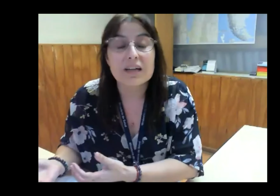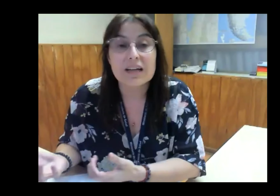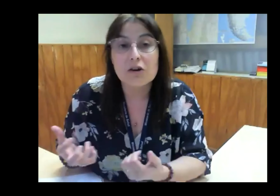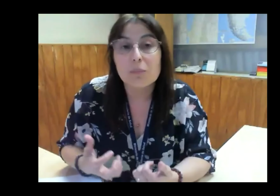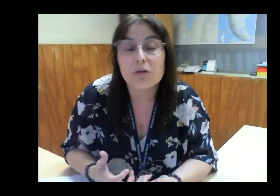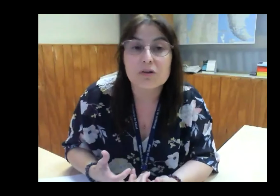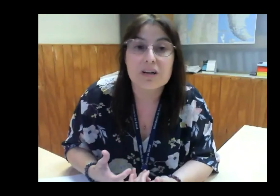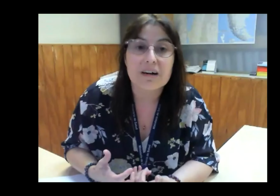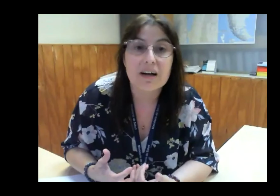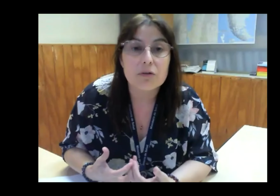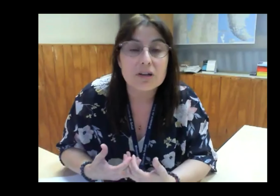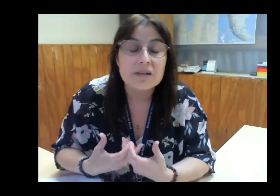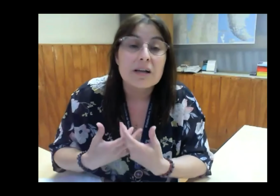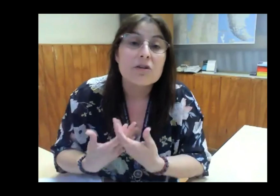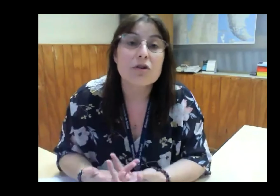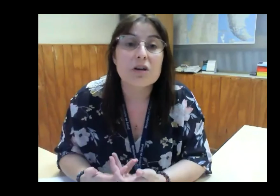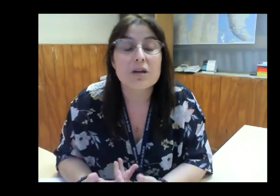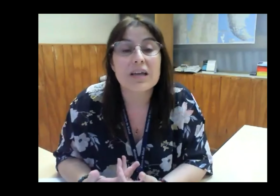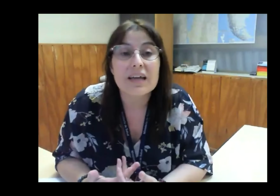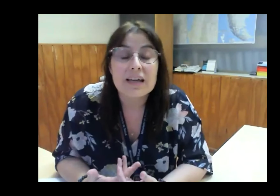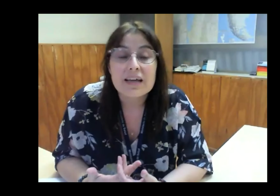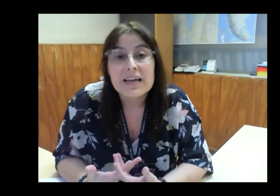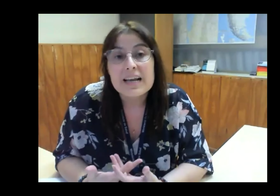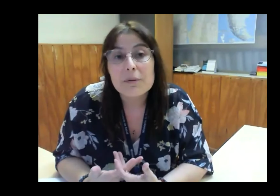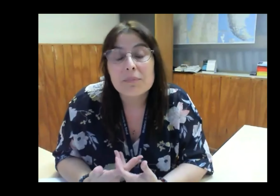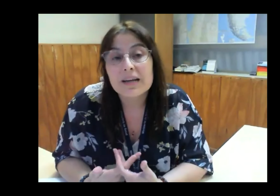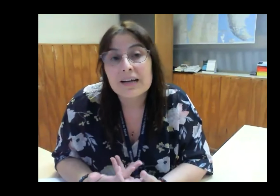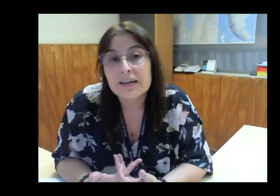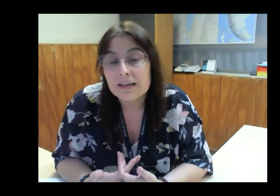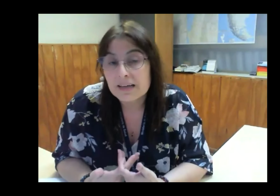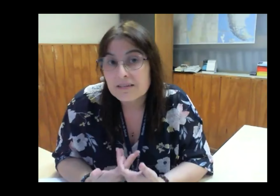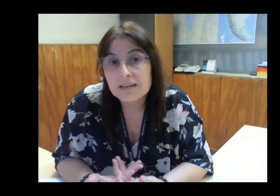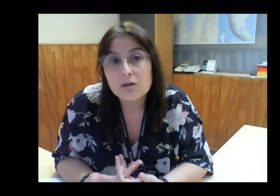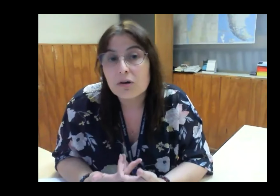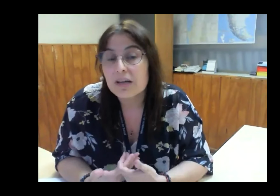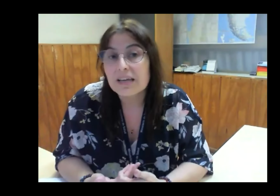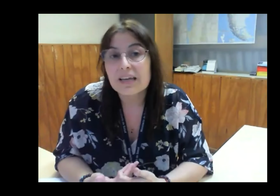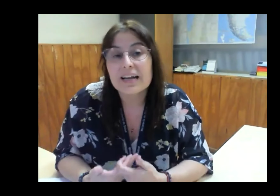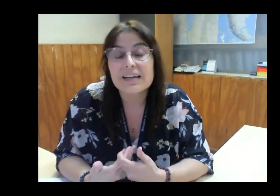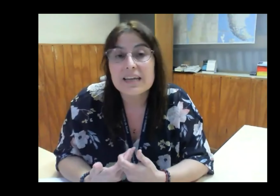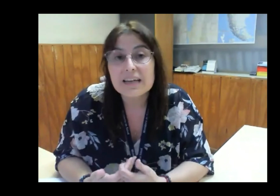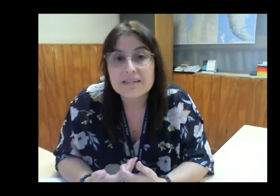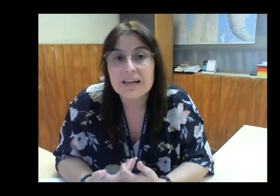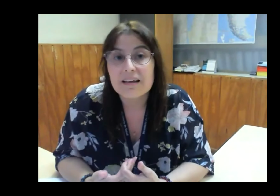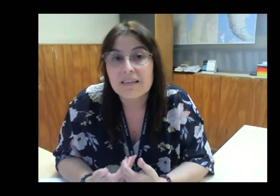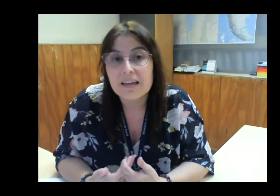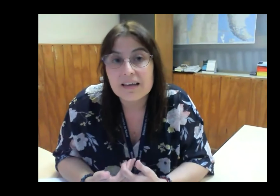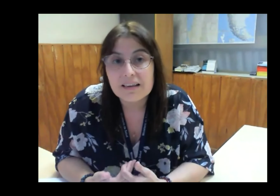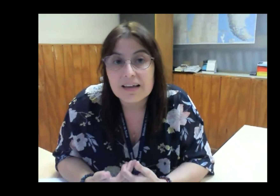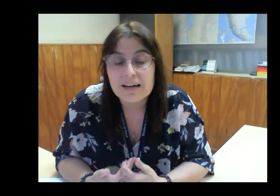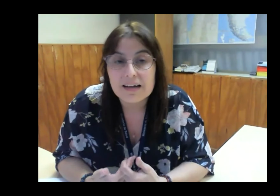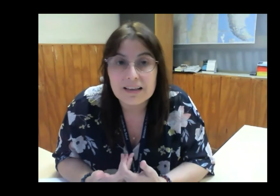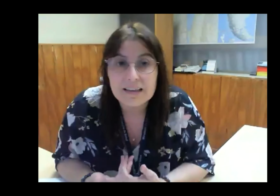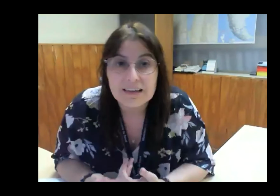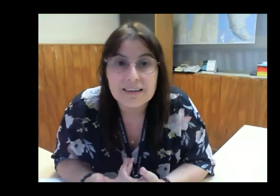población general como de los trabajadores. Yo creo que insisto en que la riqueza